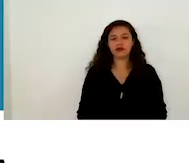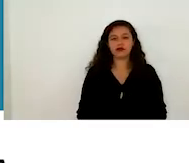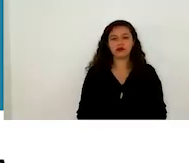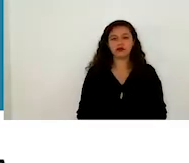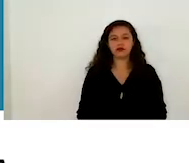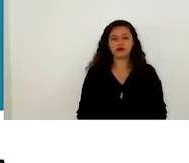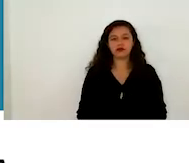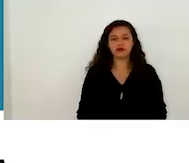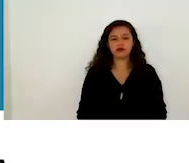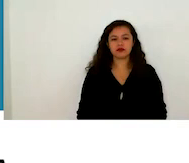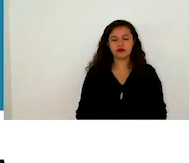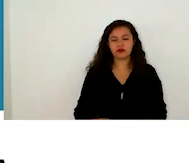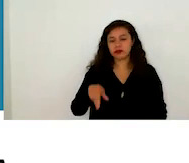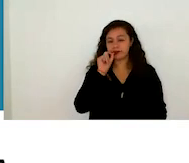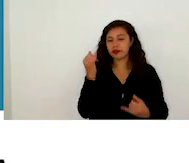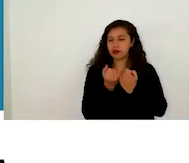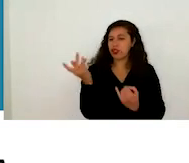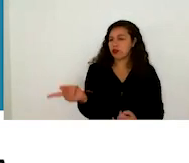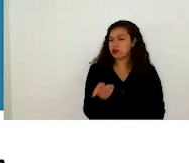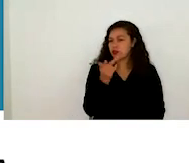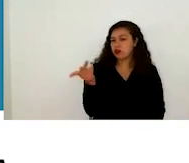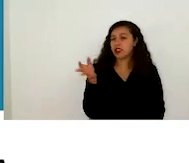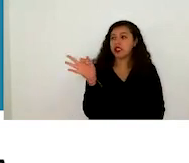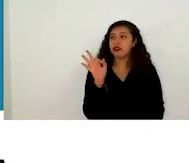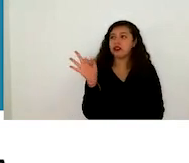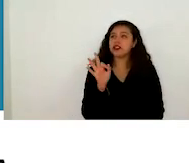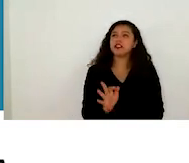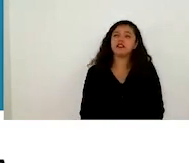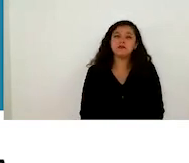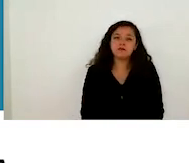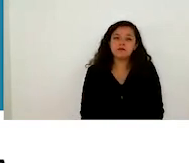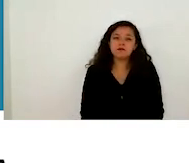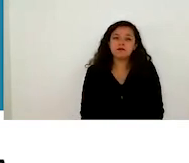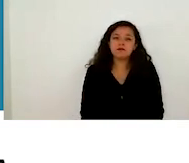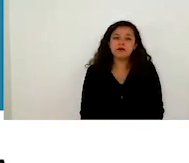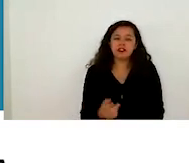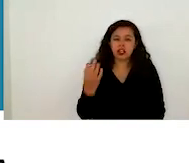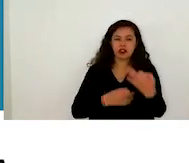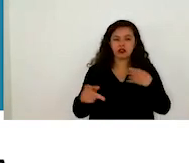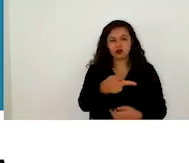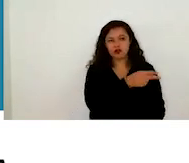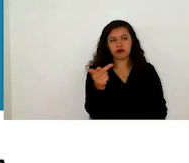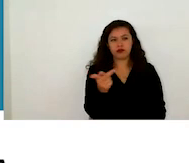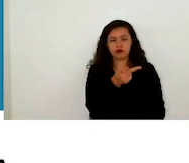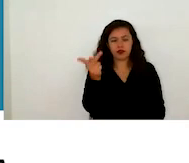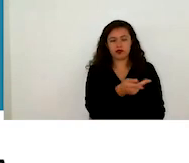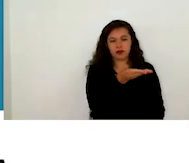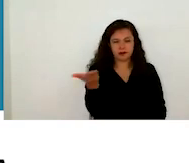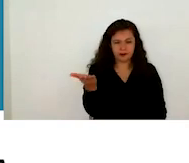pero también podríamos preguntar si todos ustedes en este momento